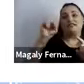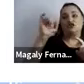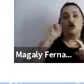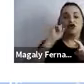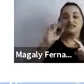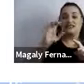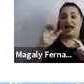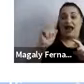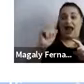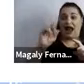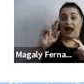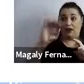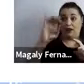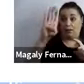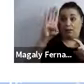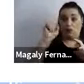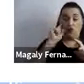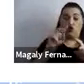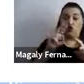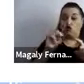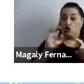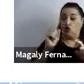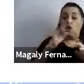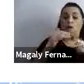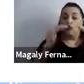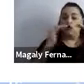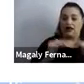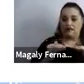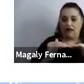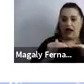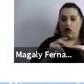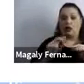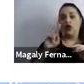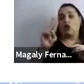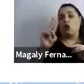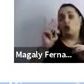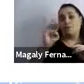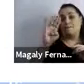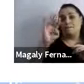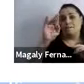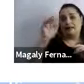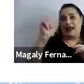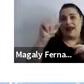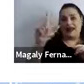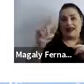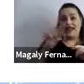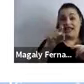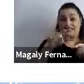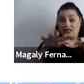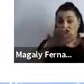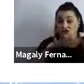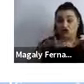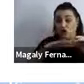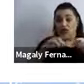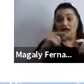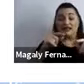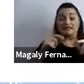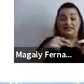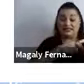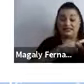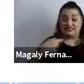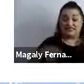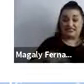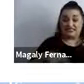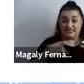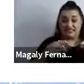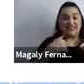estimaciones también de emisiones de carbono por debajo del umbral. Estas son las zonas en China que serían